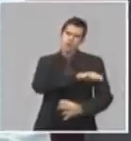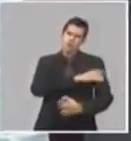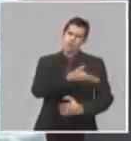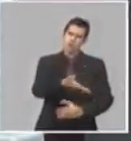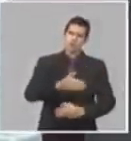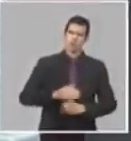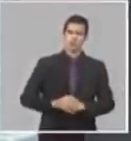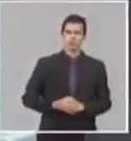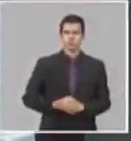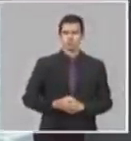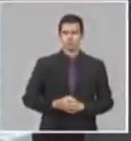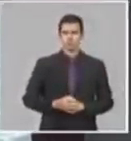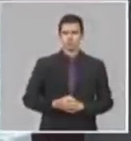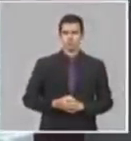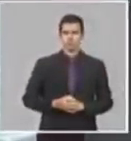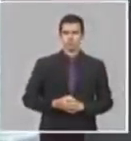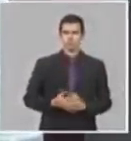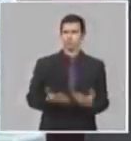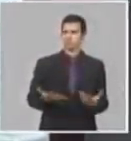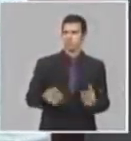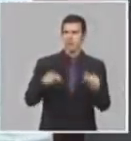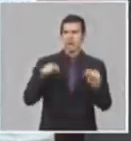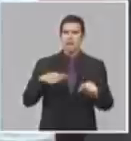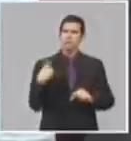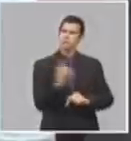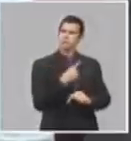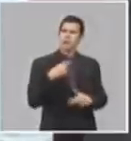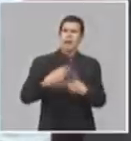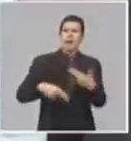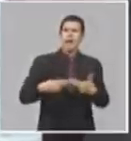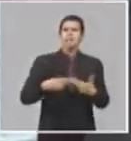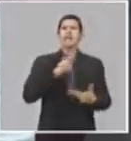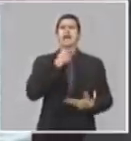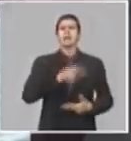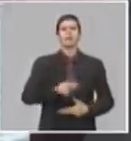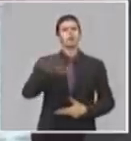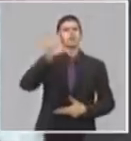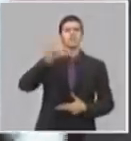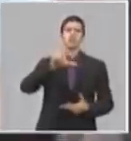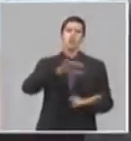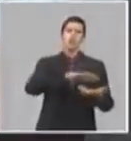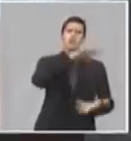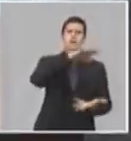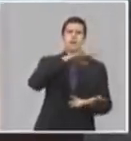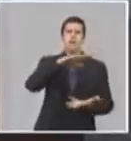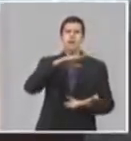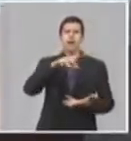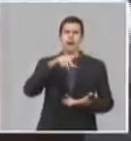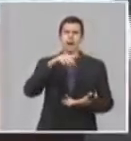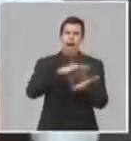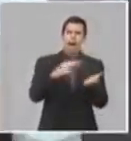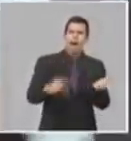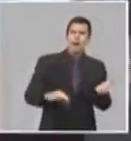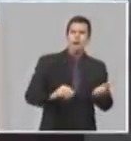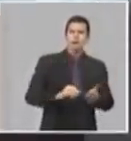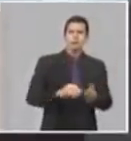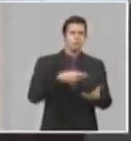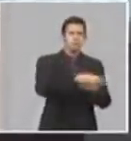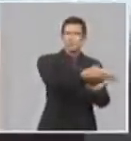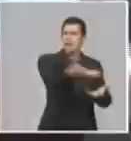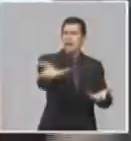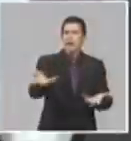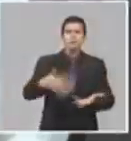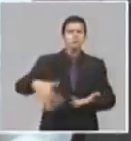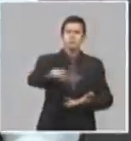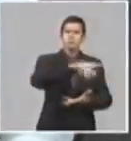Aquí se le da lo mismo las 5 libras de arroz por la canasta al campesino, que al que tiene un paladar, que